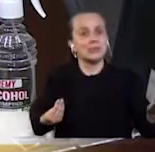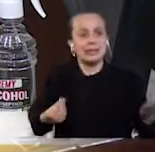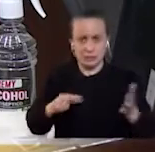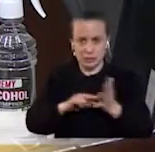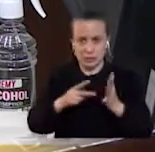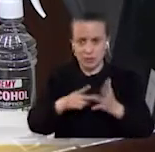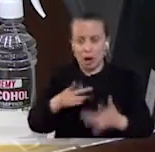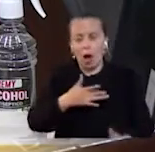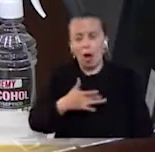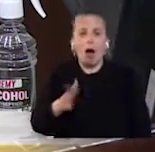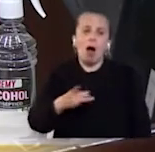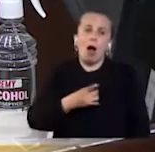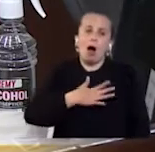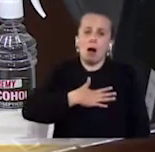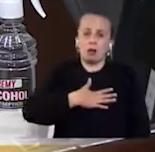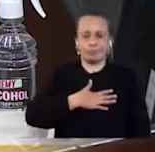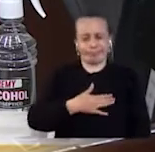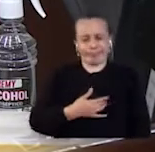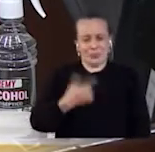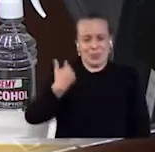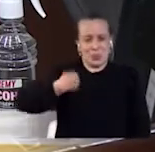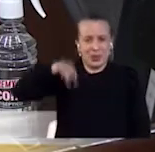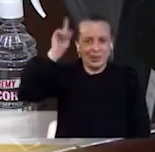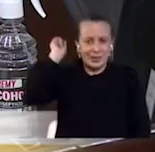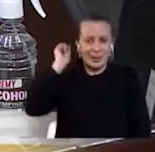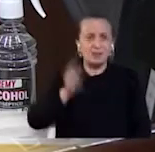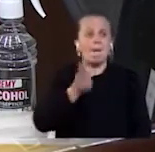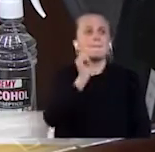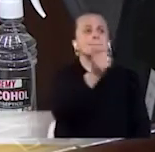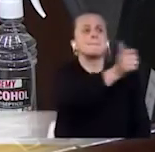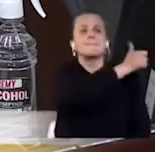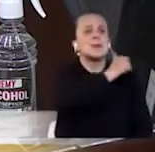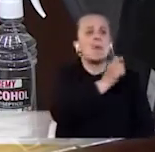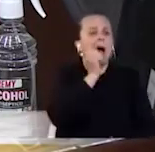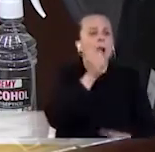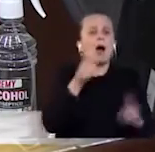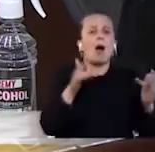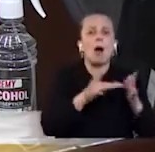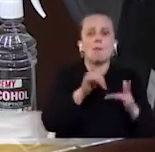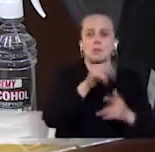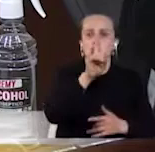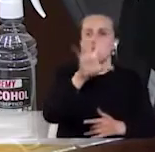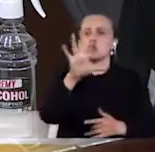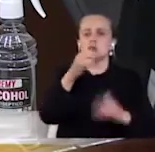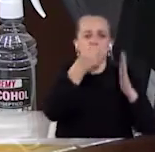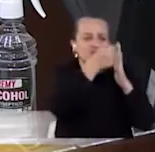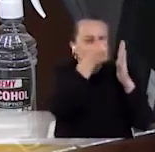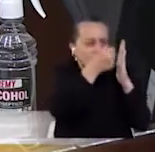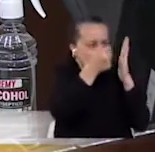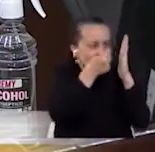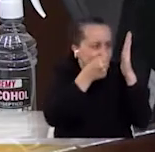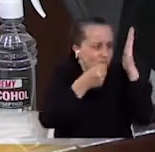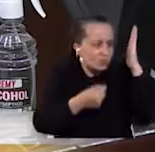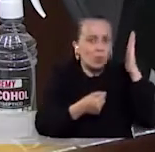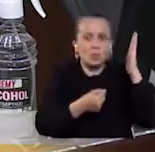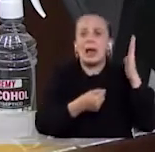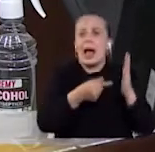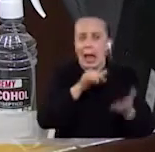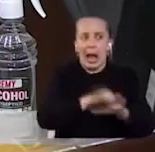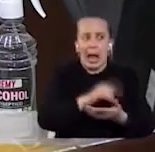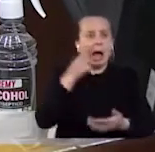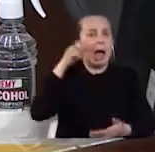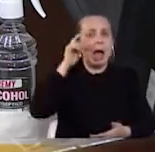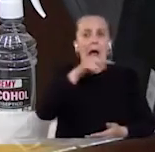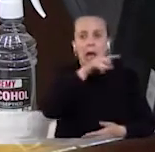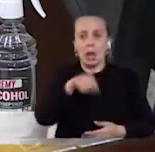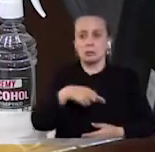benevolencia. Están cuidando las 250 exenciones, que de no existir nos